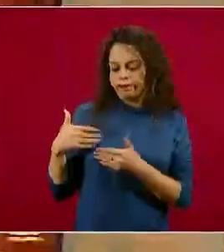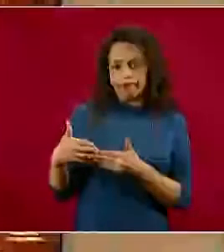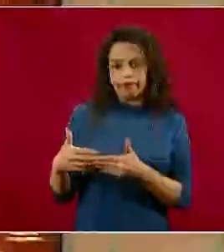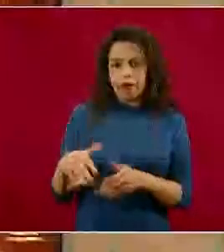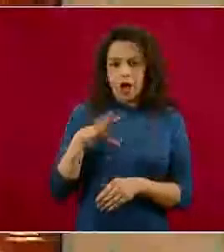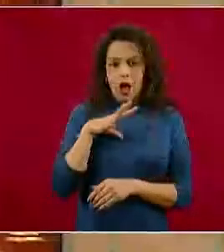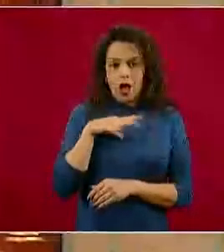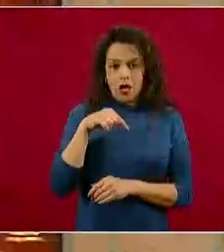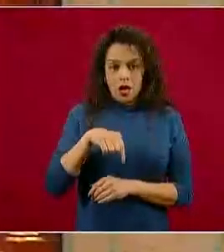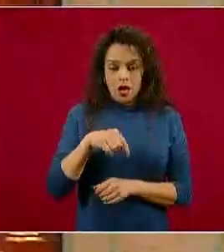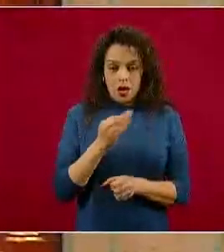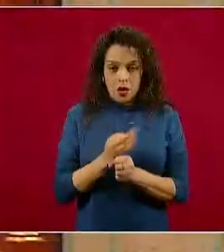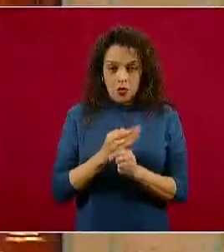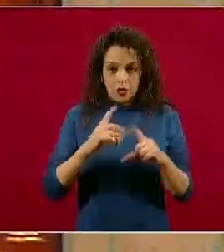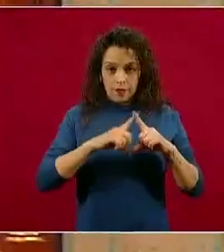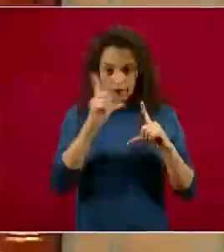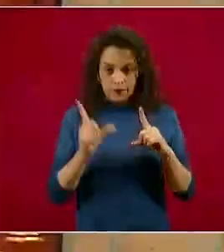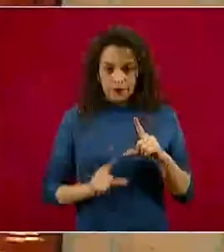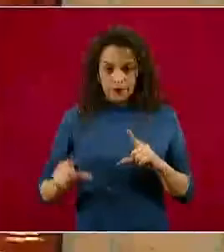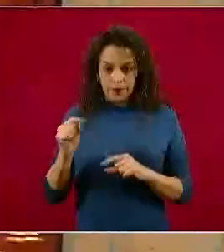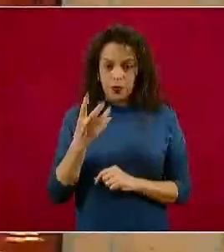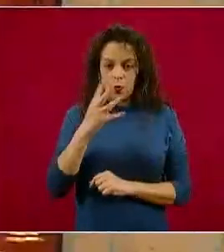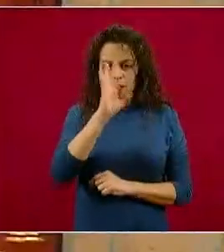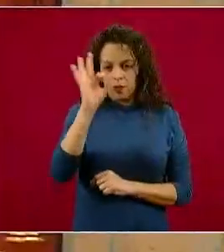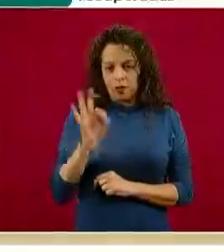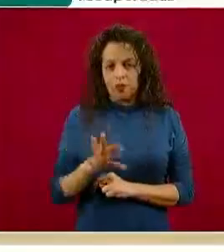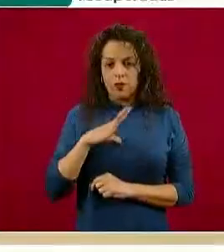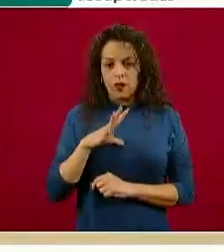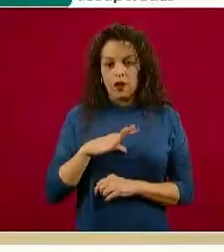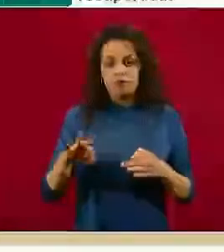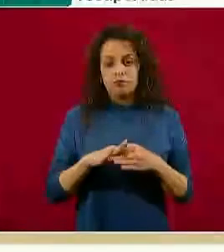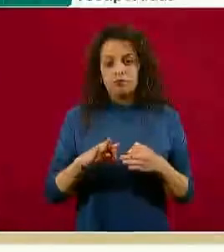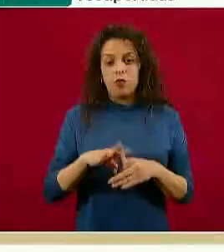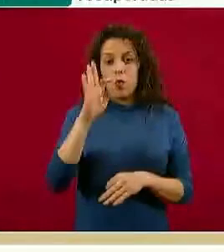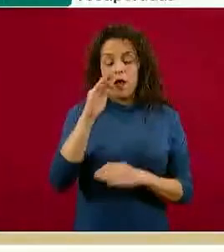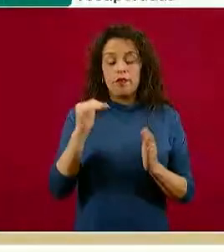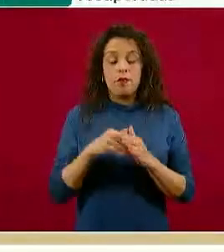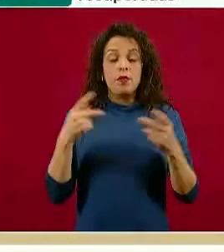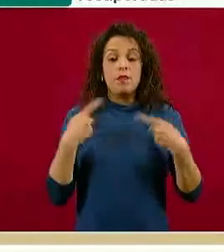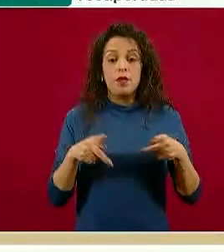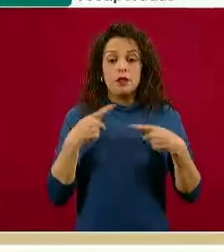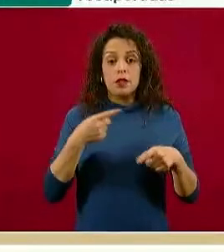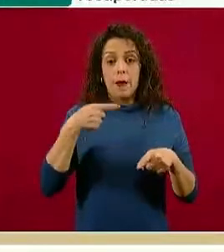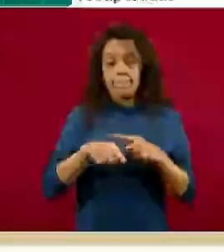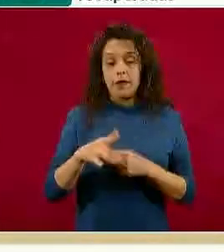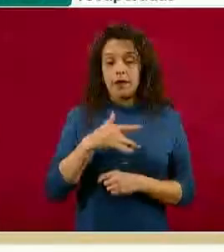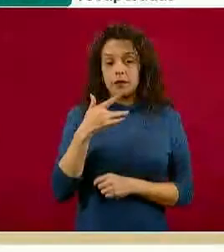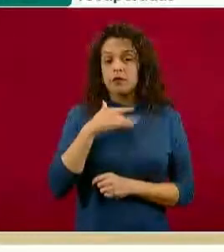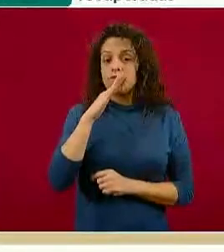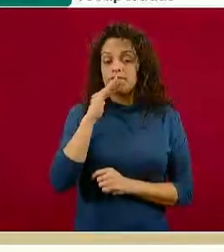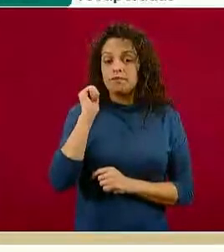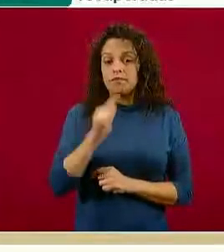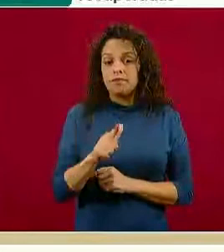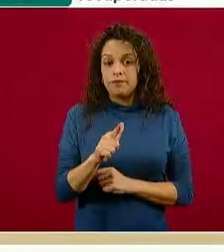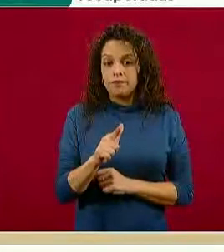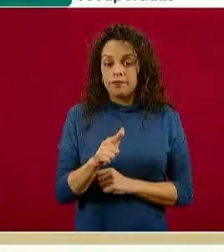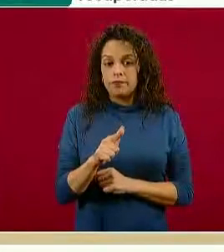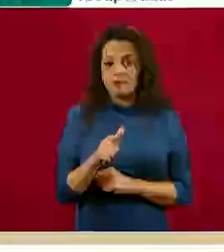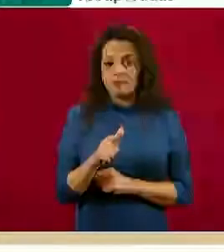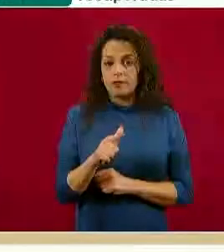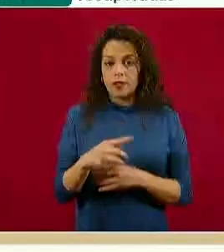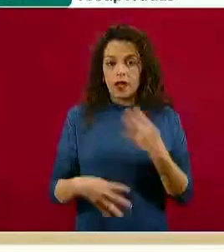el país, 4% representada por un poco más de 40 mil personas que iniciaron con signos y síntomas en los